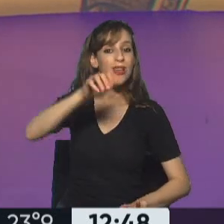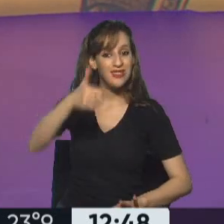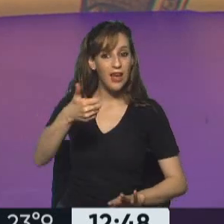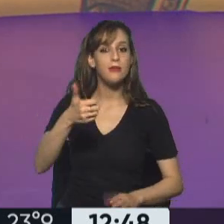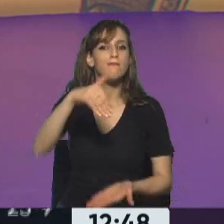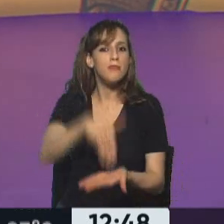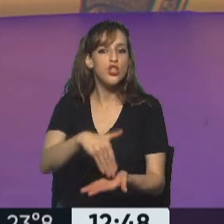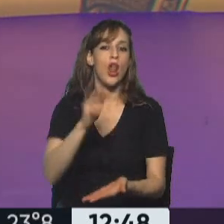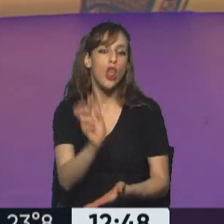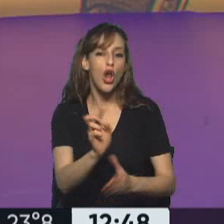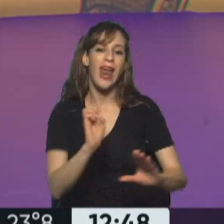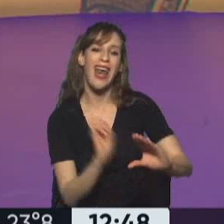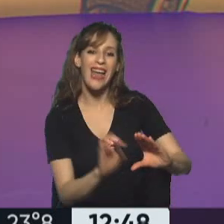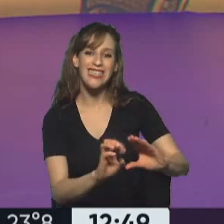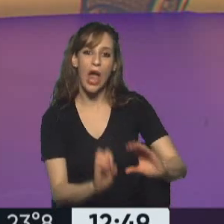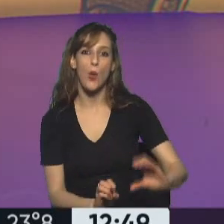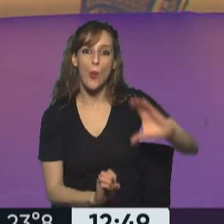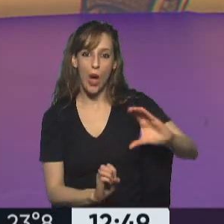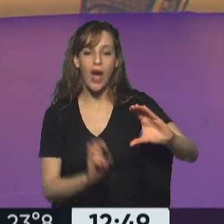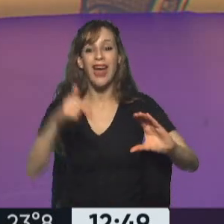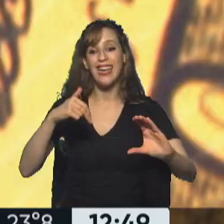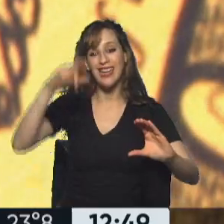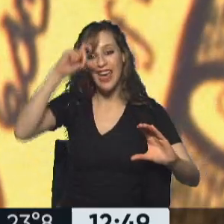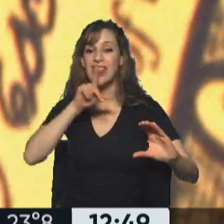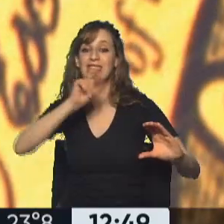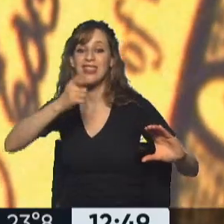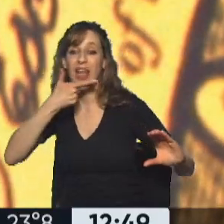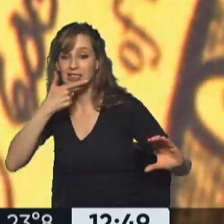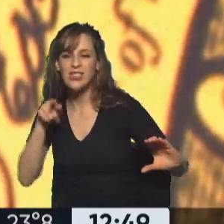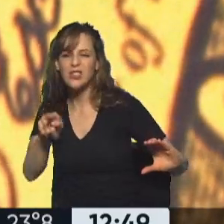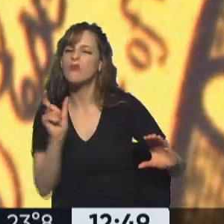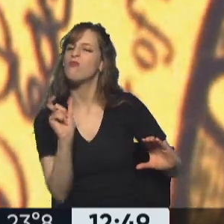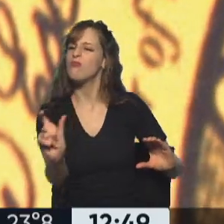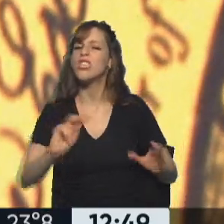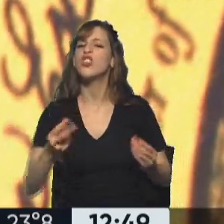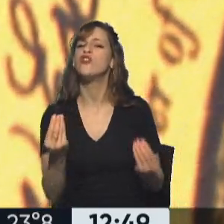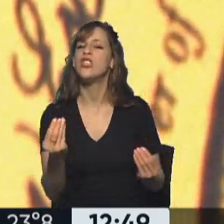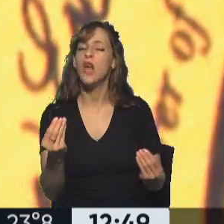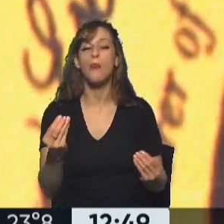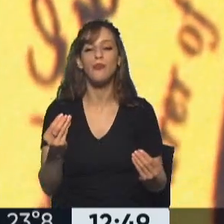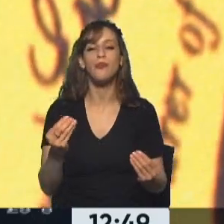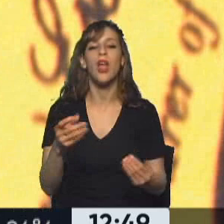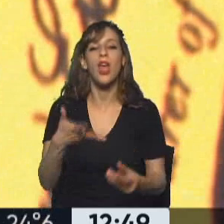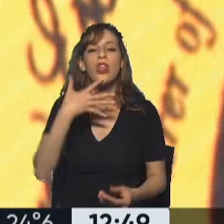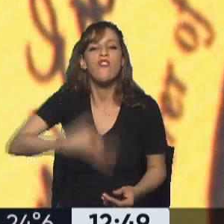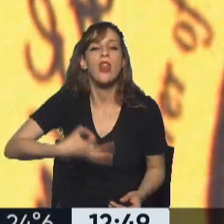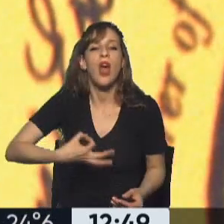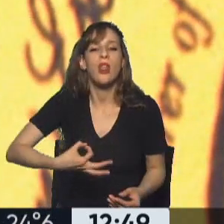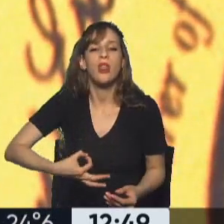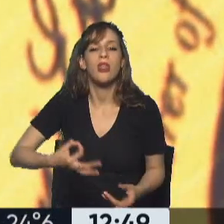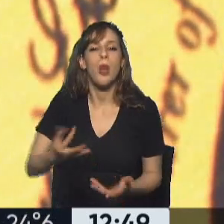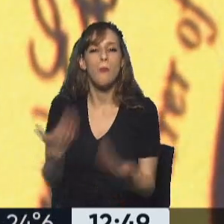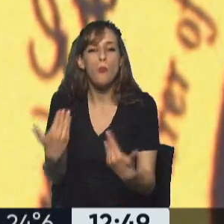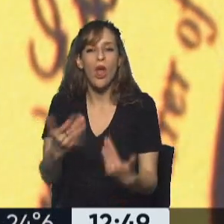cinco mil 937 netas netas qué significa lo que de verdad tengo líquido lo que de verdad tengo para